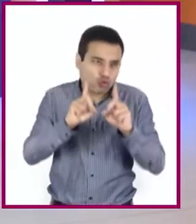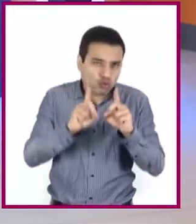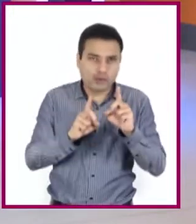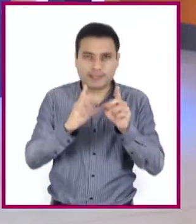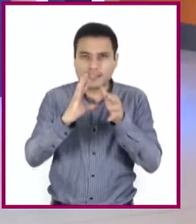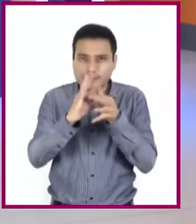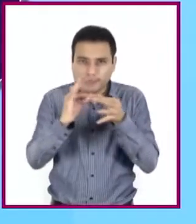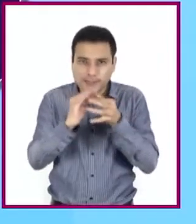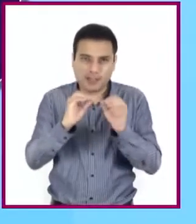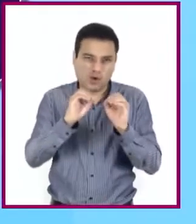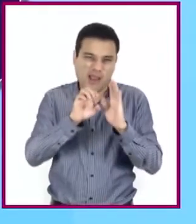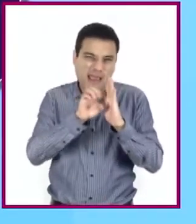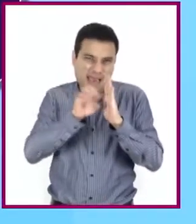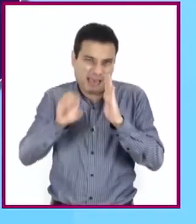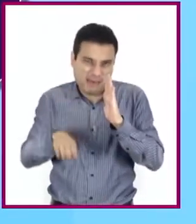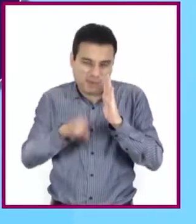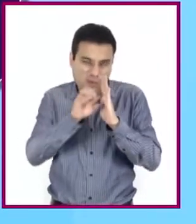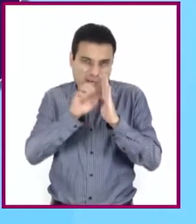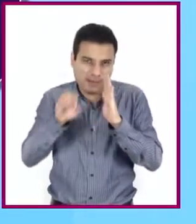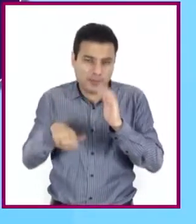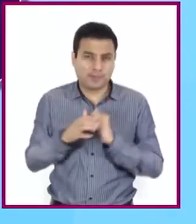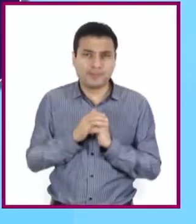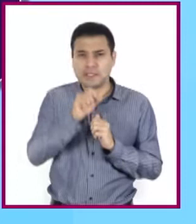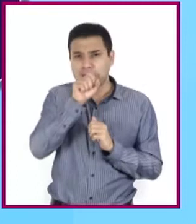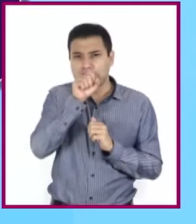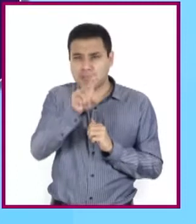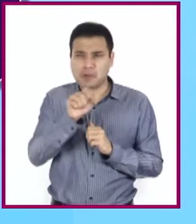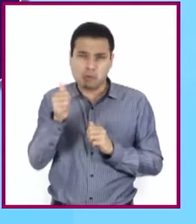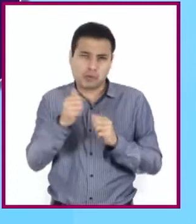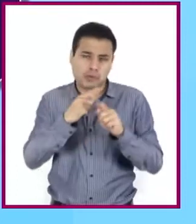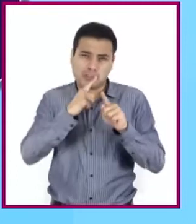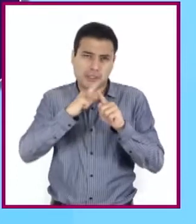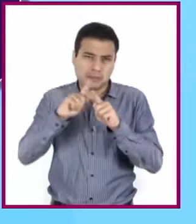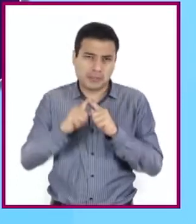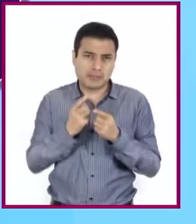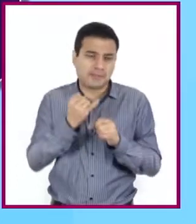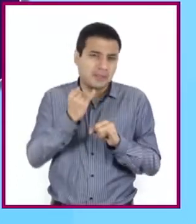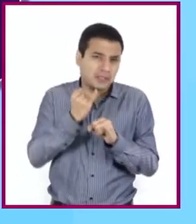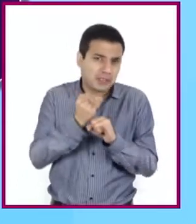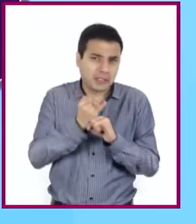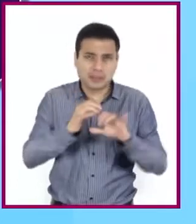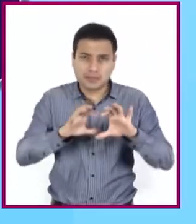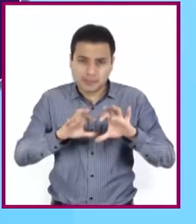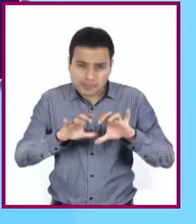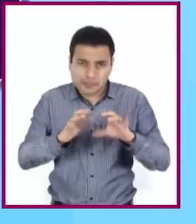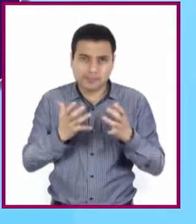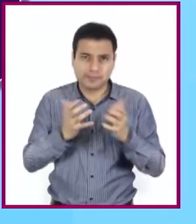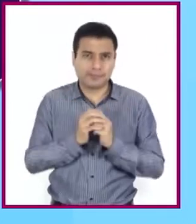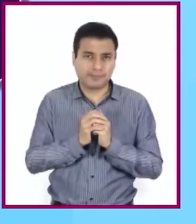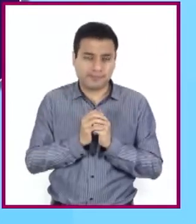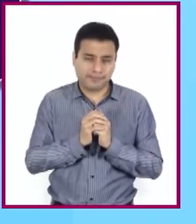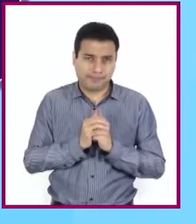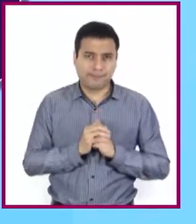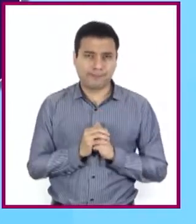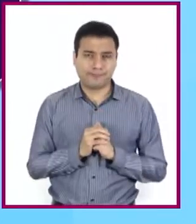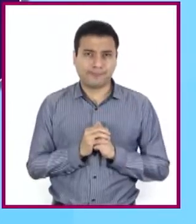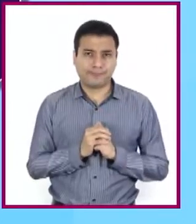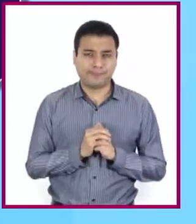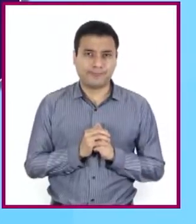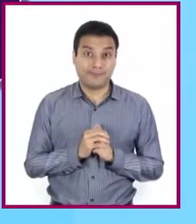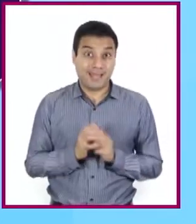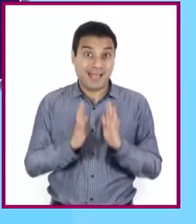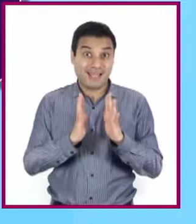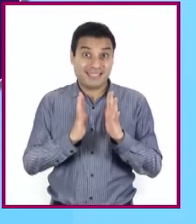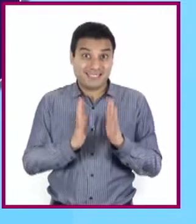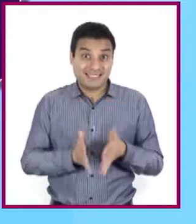ejemplos. También pueden utilizar otras fuentes de información como páginas de internet que sean confiables. Y si ya tenemos todo